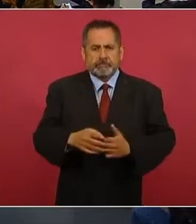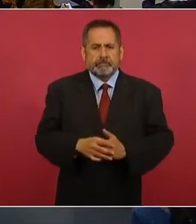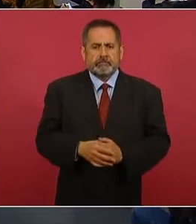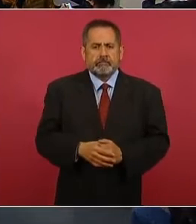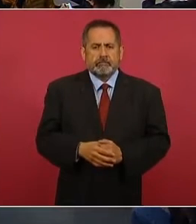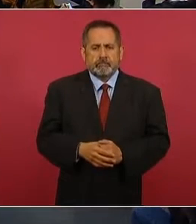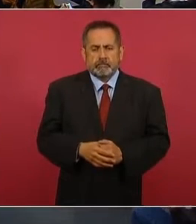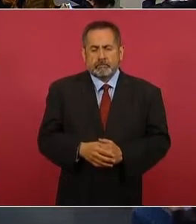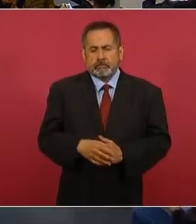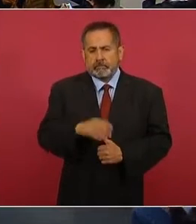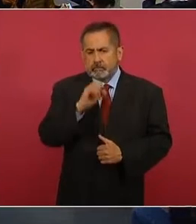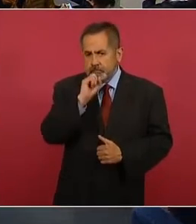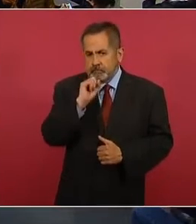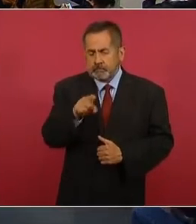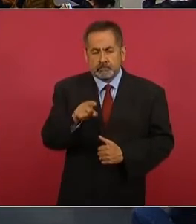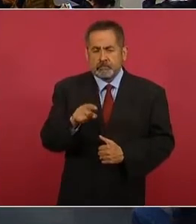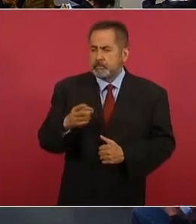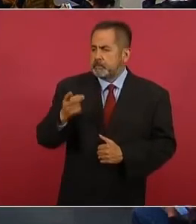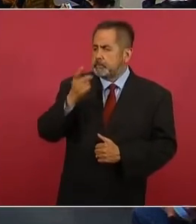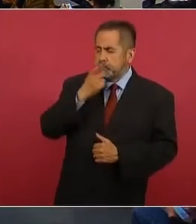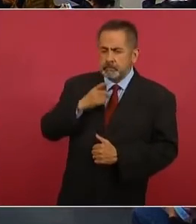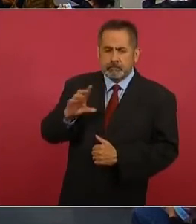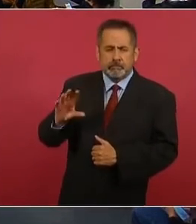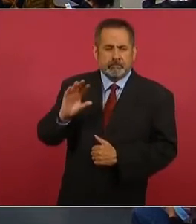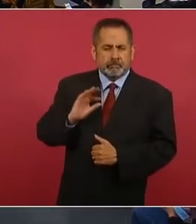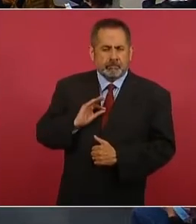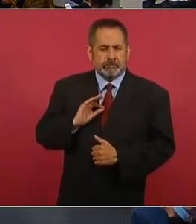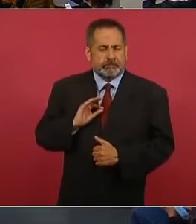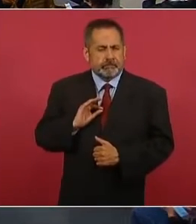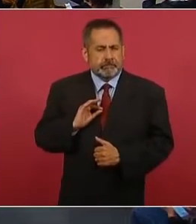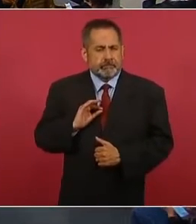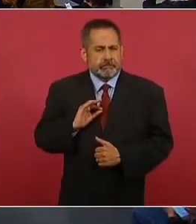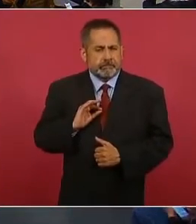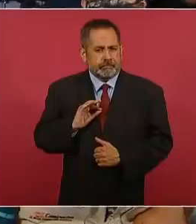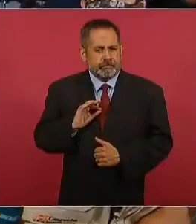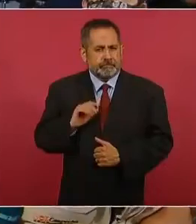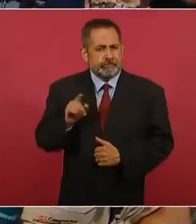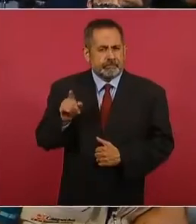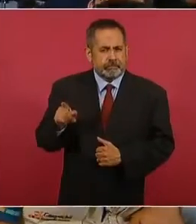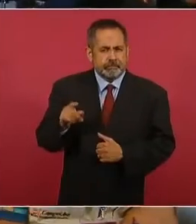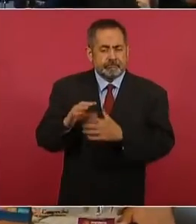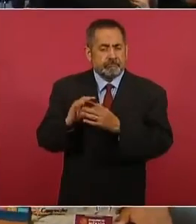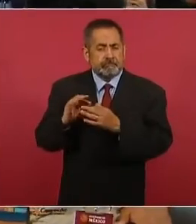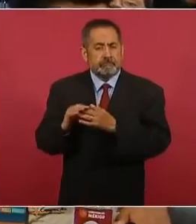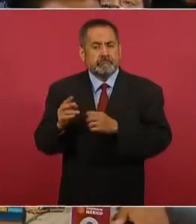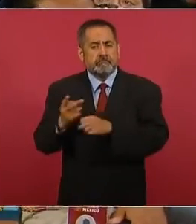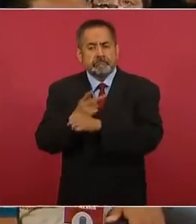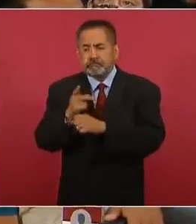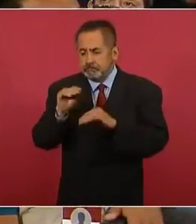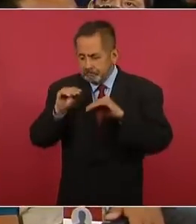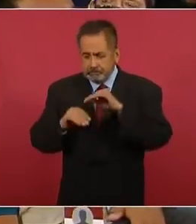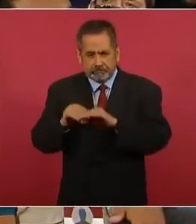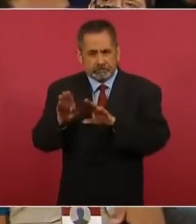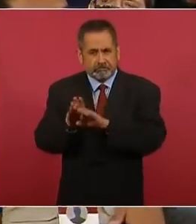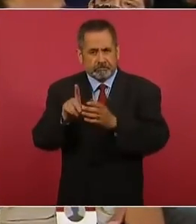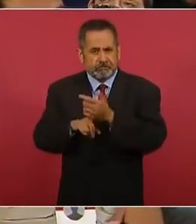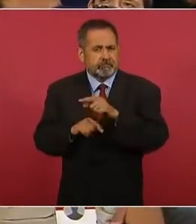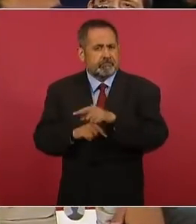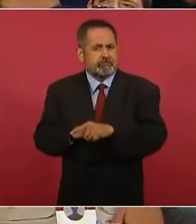Y también lo que me decía el ingeniero es que se están construyendo